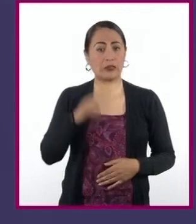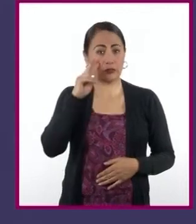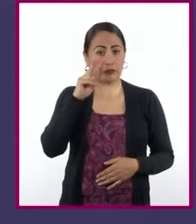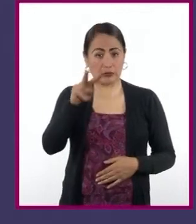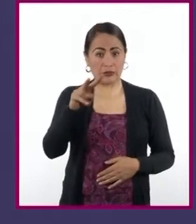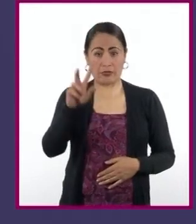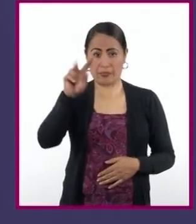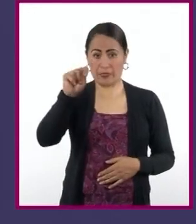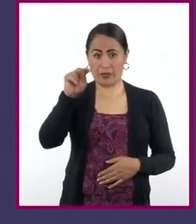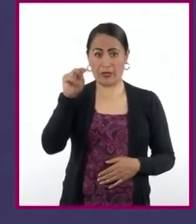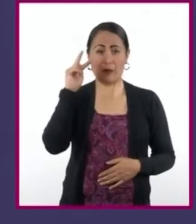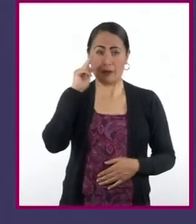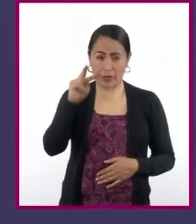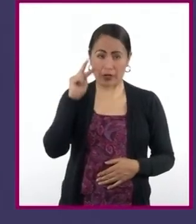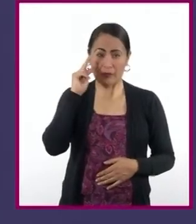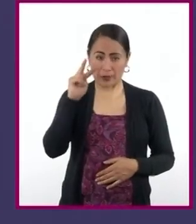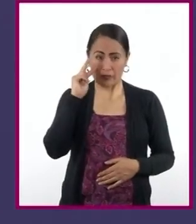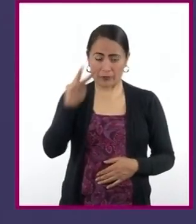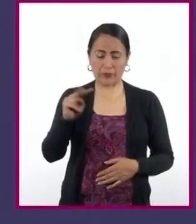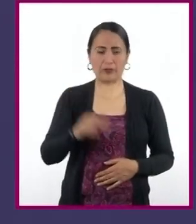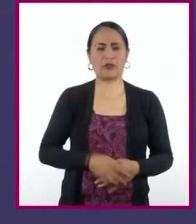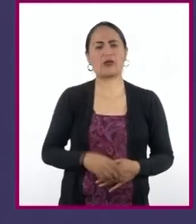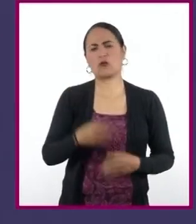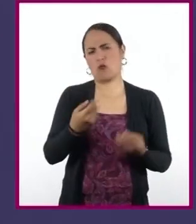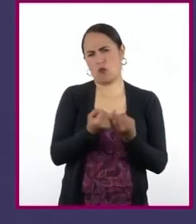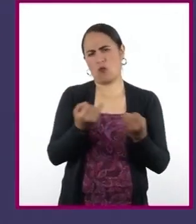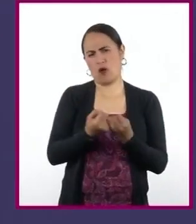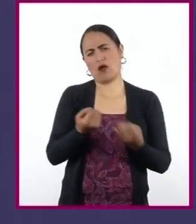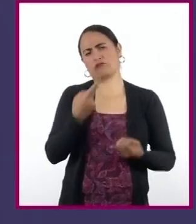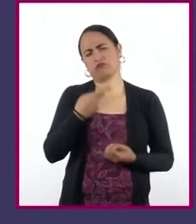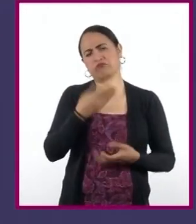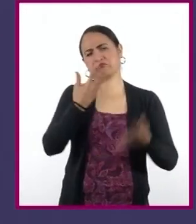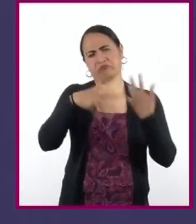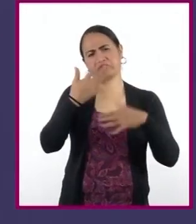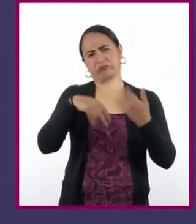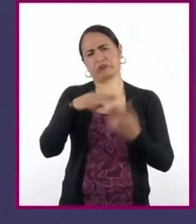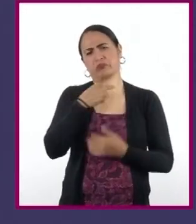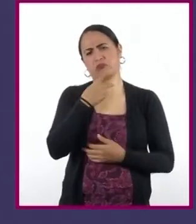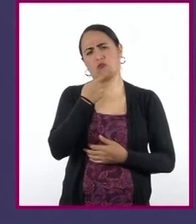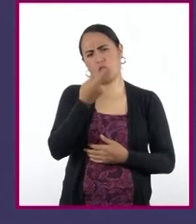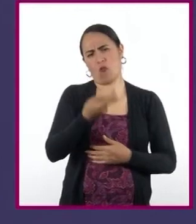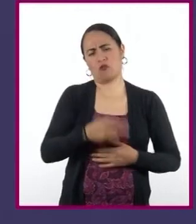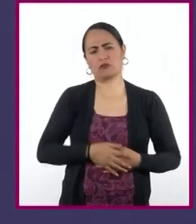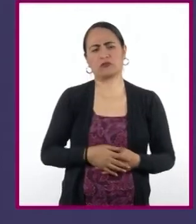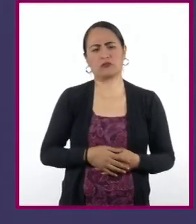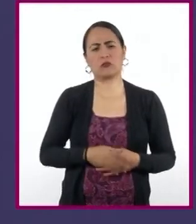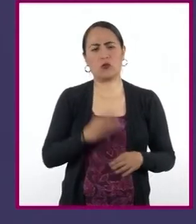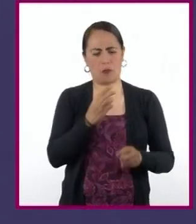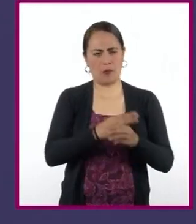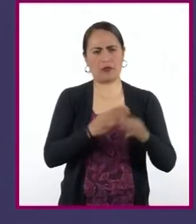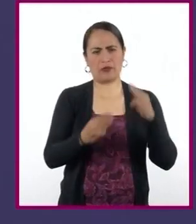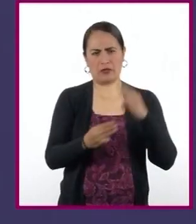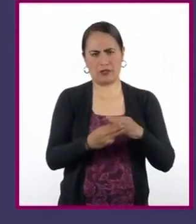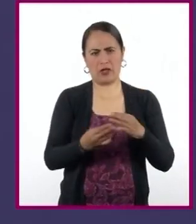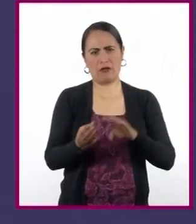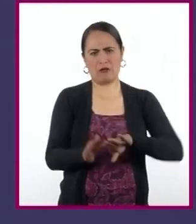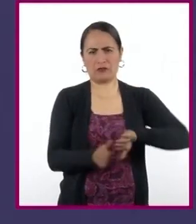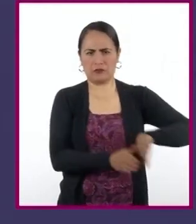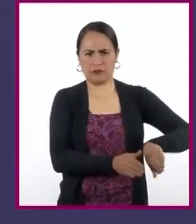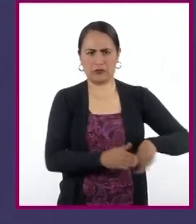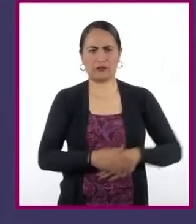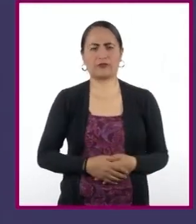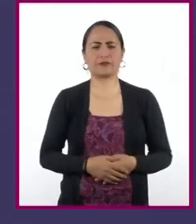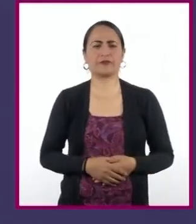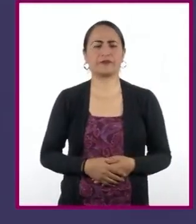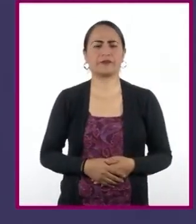pantalla. Es mejor que respondan de forma oral. Por eso, les he pedido que dejen por un momento sus materiales.